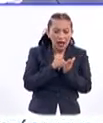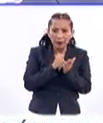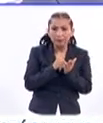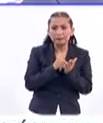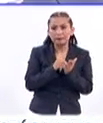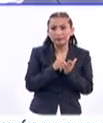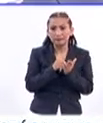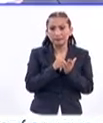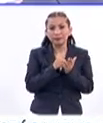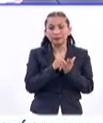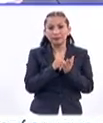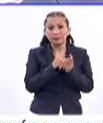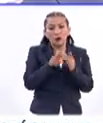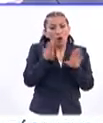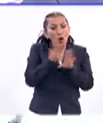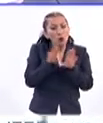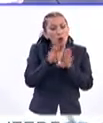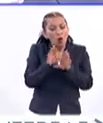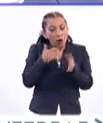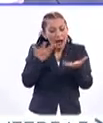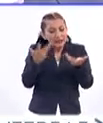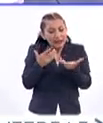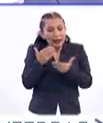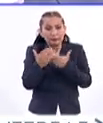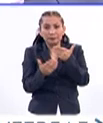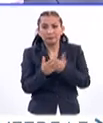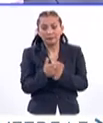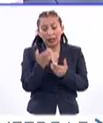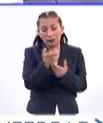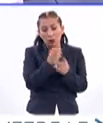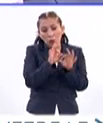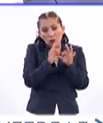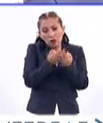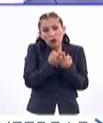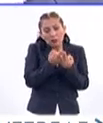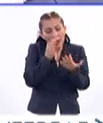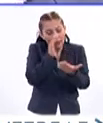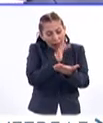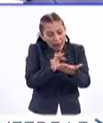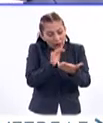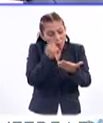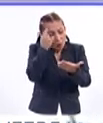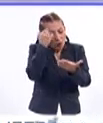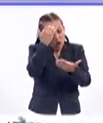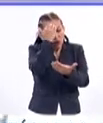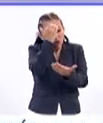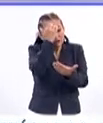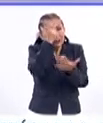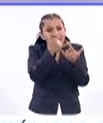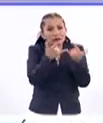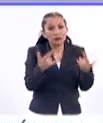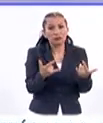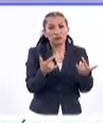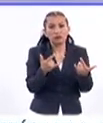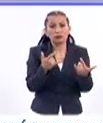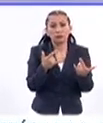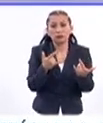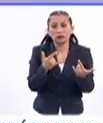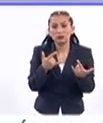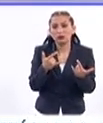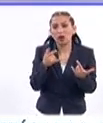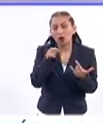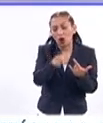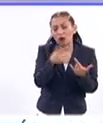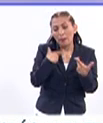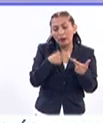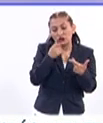¿en qué falta avanzar? ¿Cómo podemos avanzar? Es una manera justo de llegar a la historia a partir